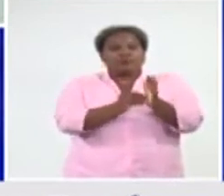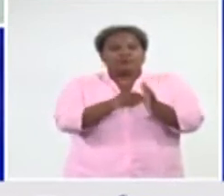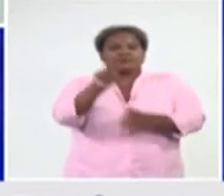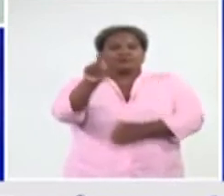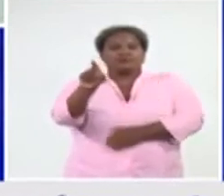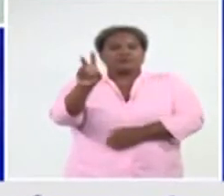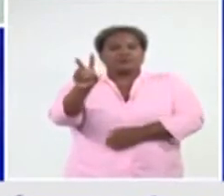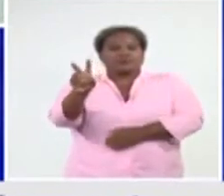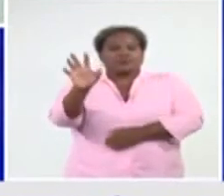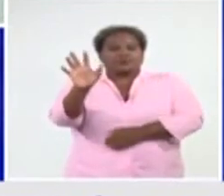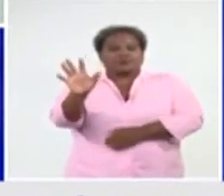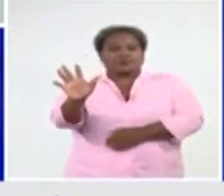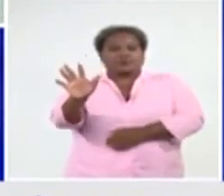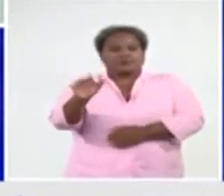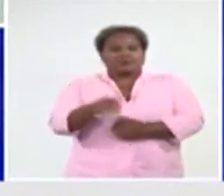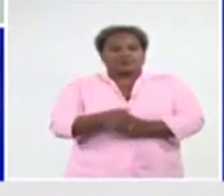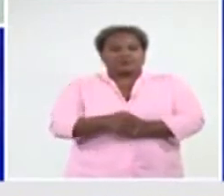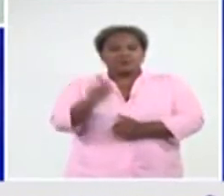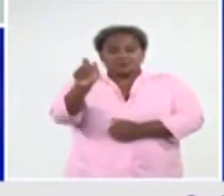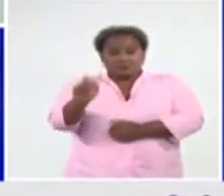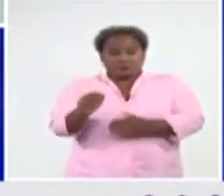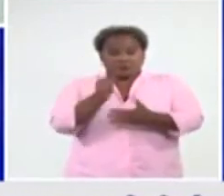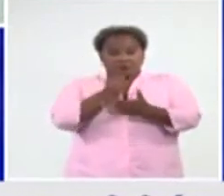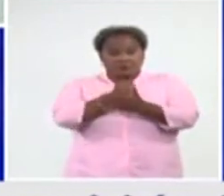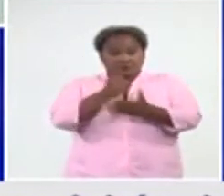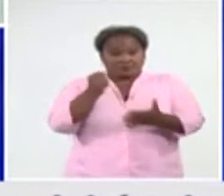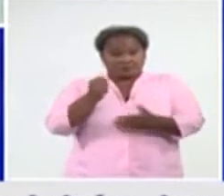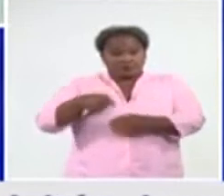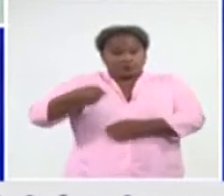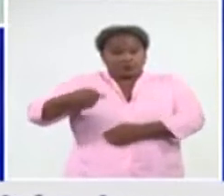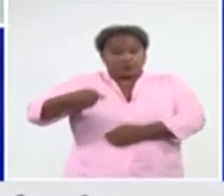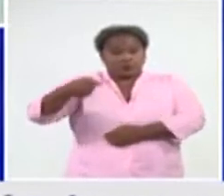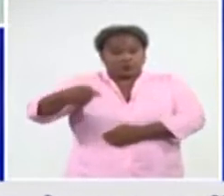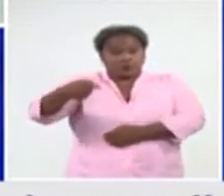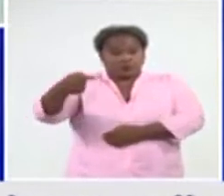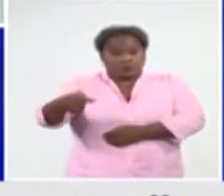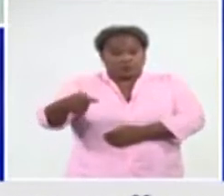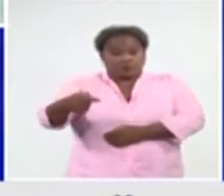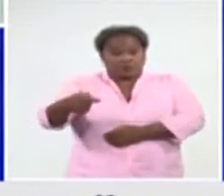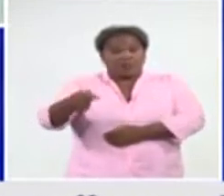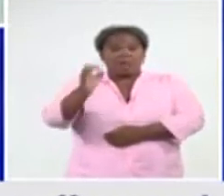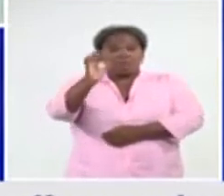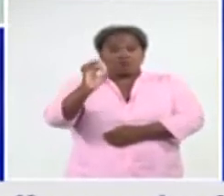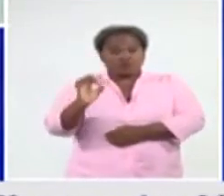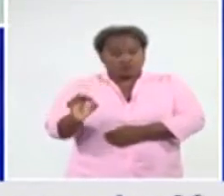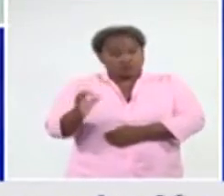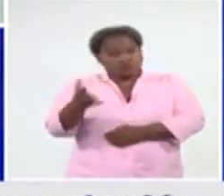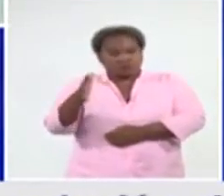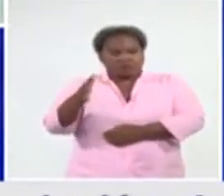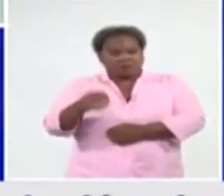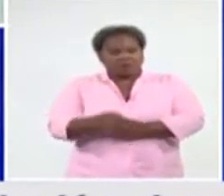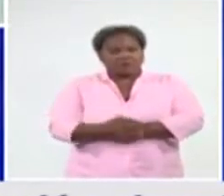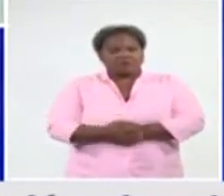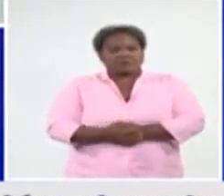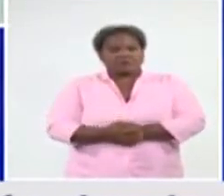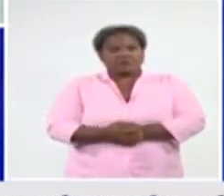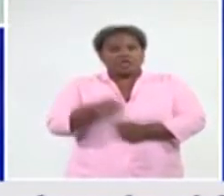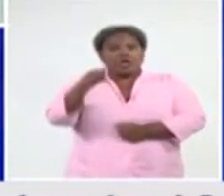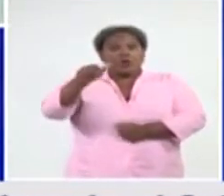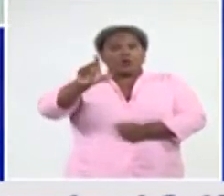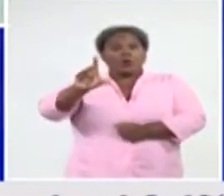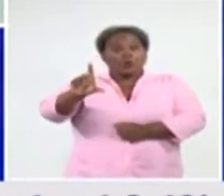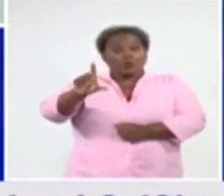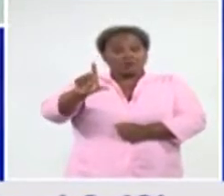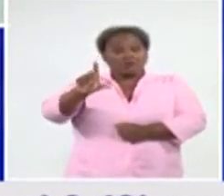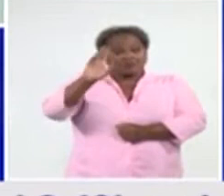9.125 pacientes diagnosticados diariamente como promedio. Y fíjense que julio, que ya